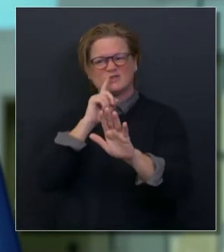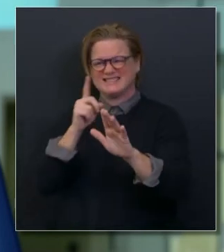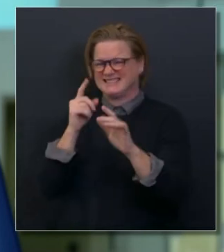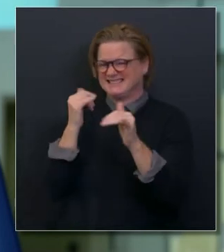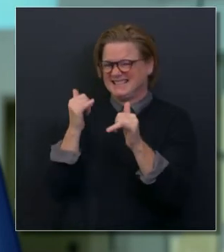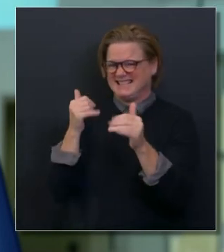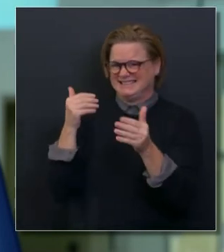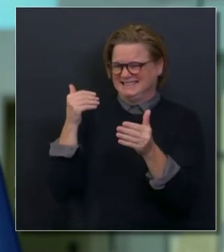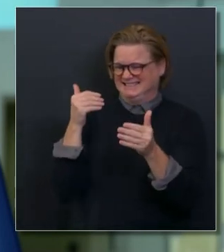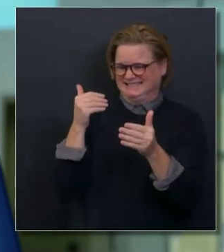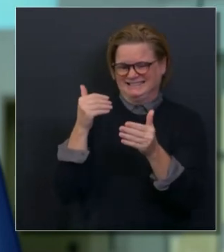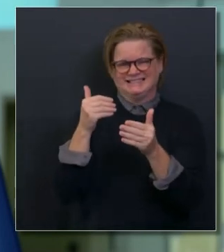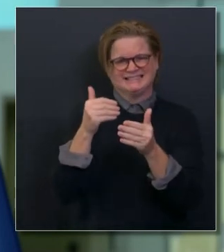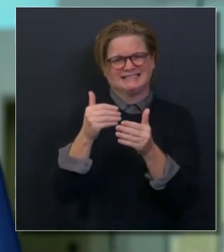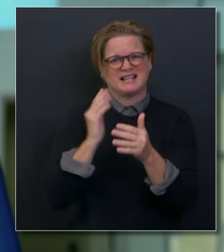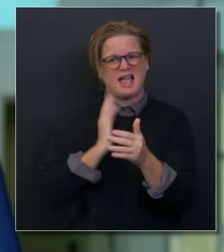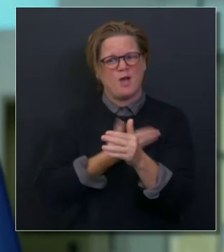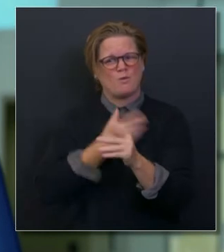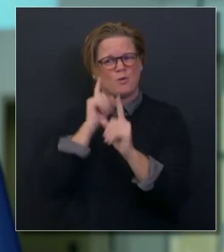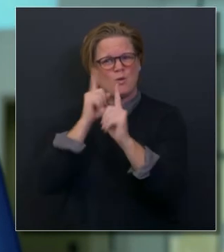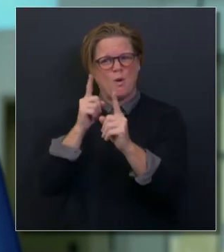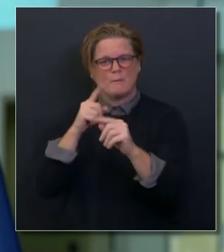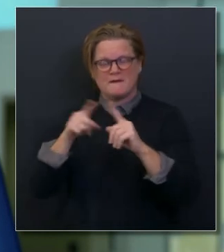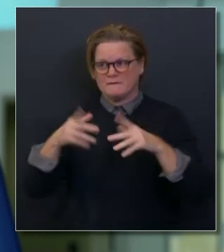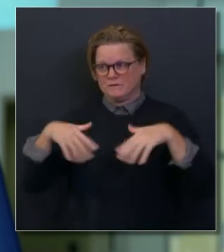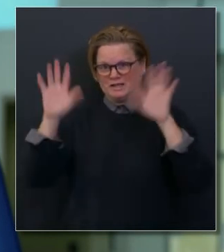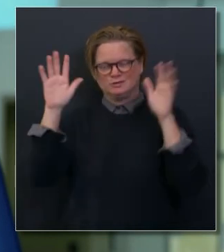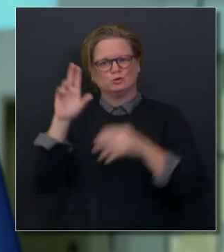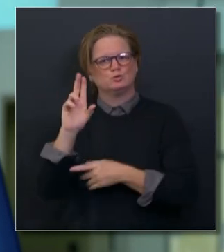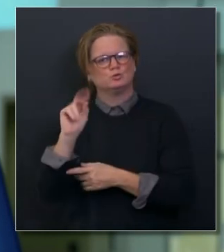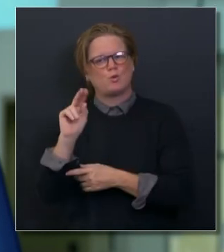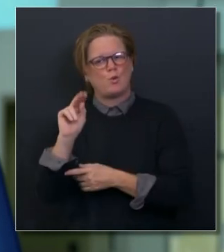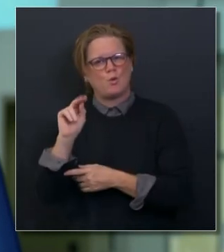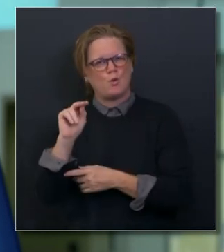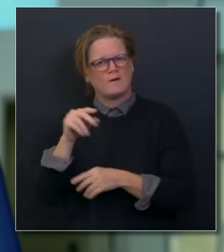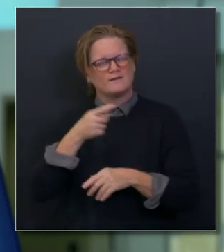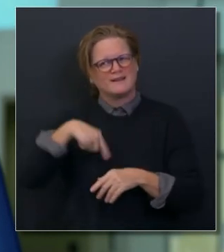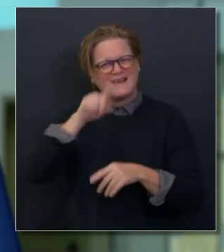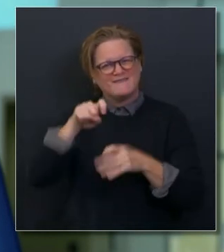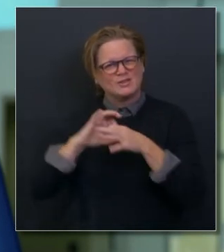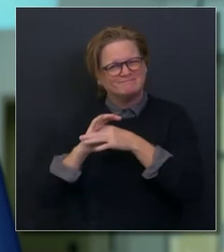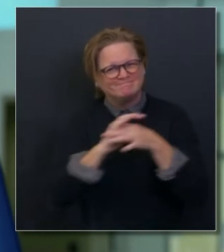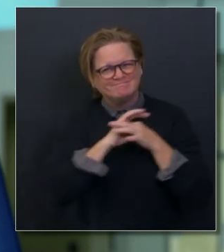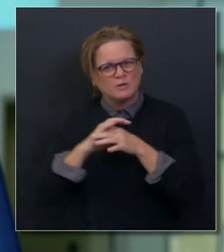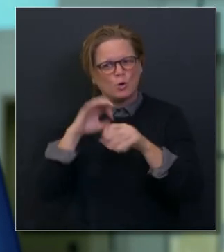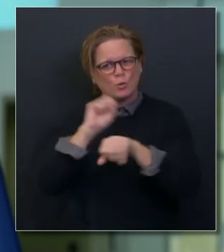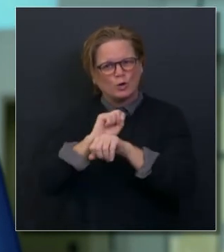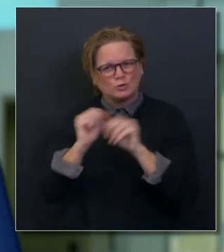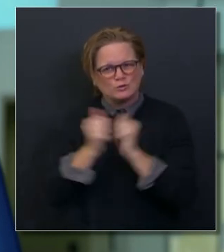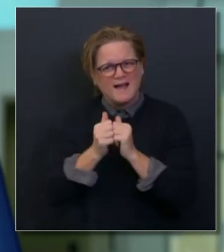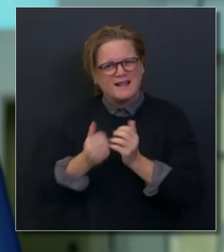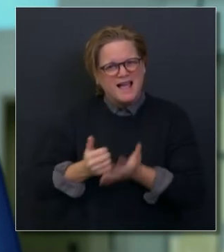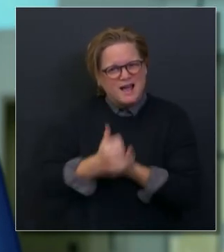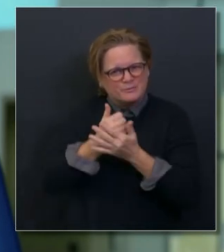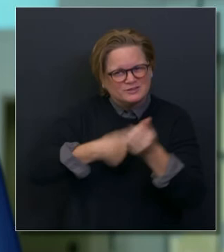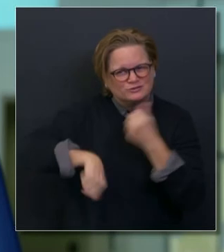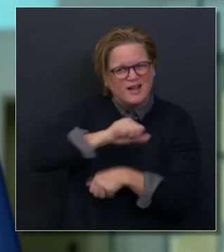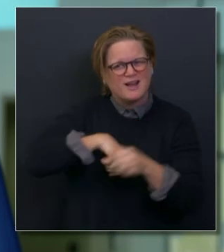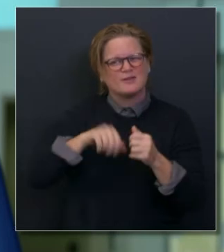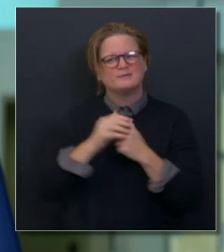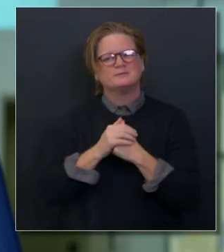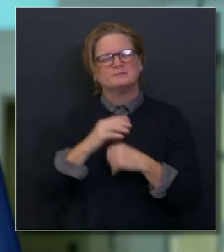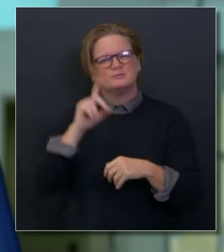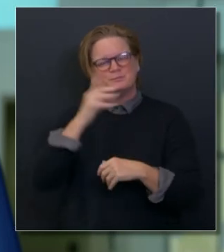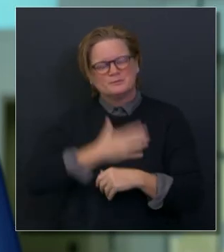final, no en maratón. Se ve la luz al final del túnel, pero seguimos en el túnel. Tenemos que sobreponernos a esto, pero necesitamos que usted